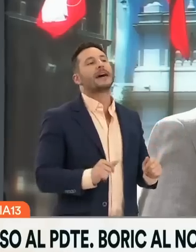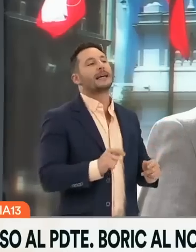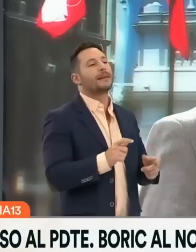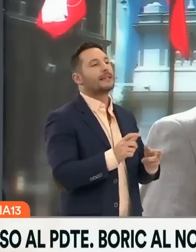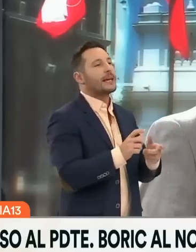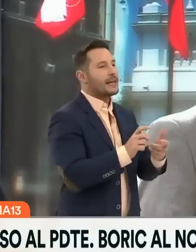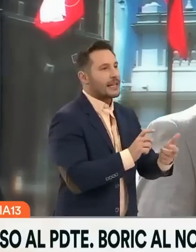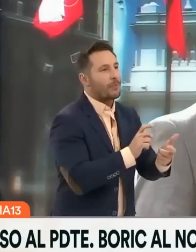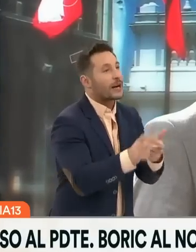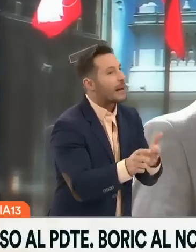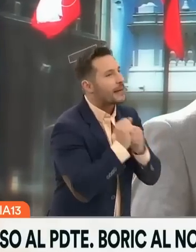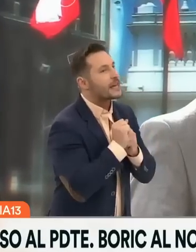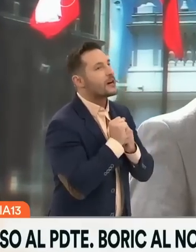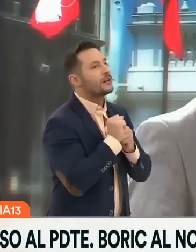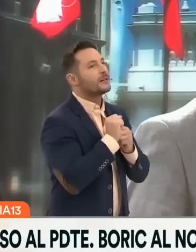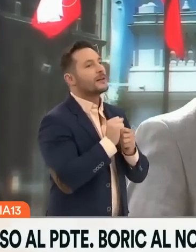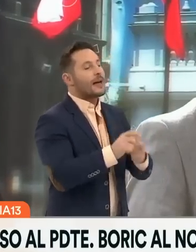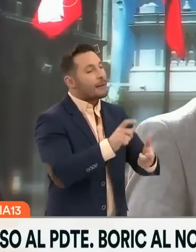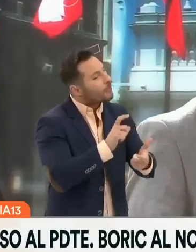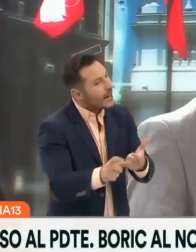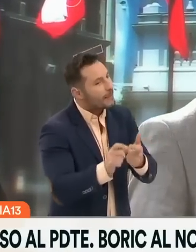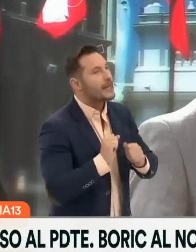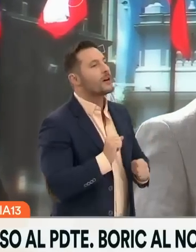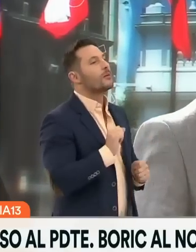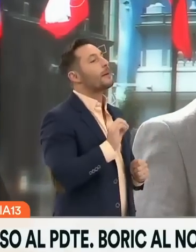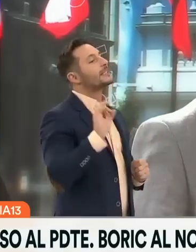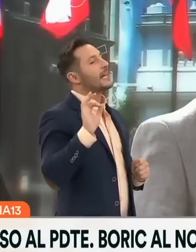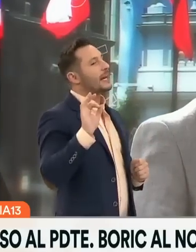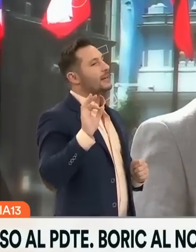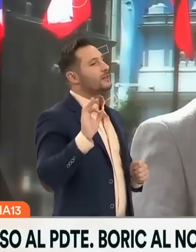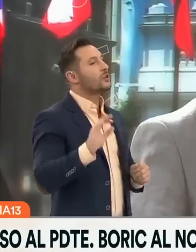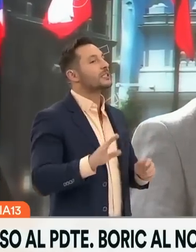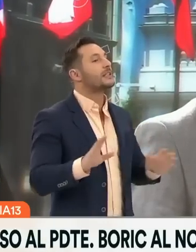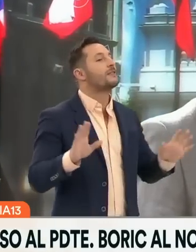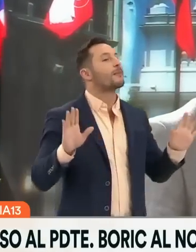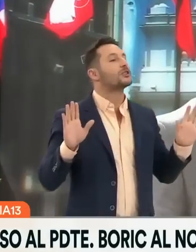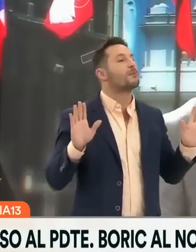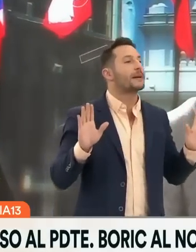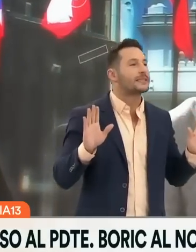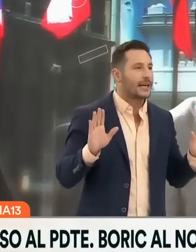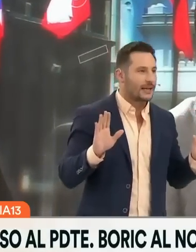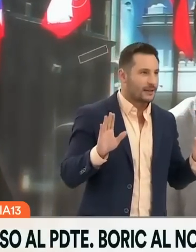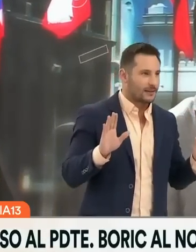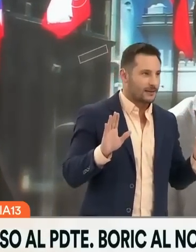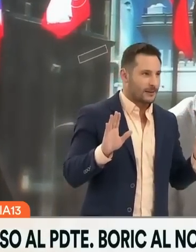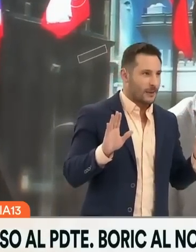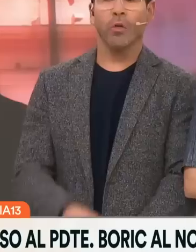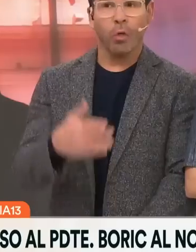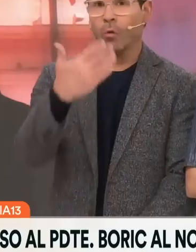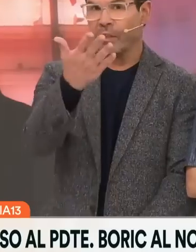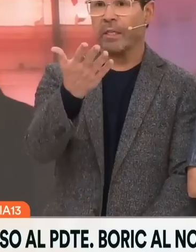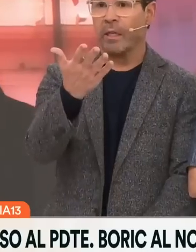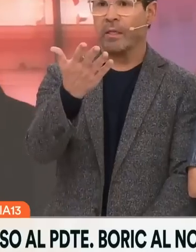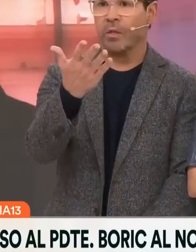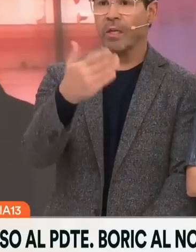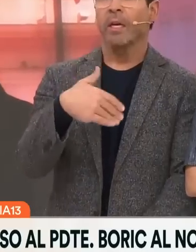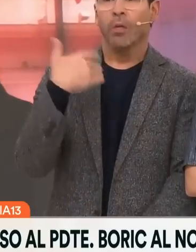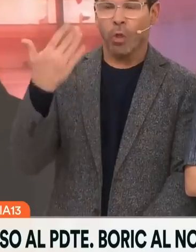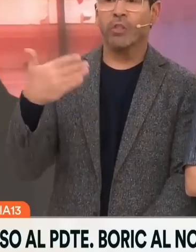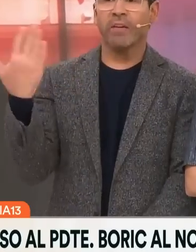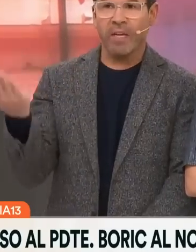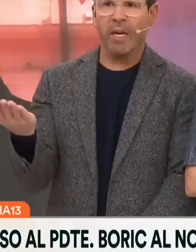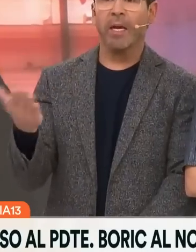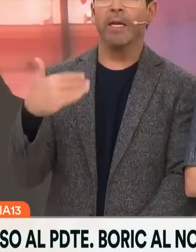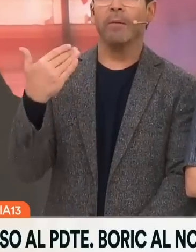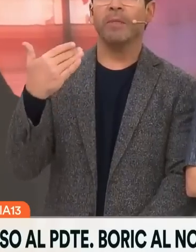él inmediatamente le pone el apellido. Él pone el apellido parcial. Yo recibí información parcial. Pero sabía, yo lo escuché en las declaraciones. ¿Sabía?